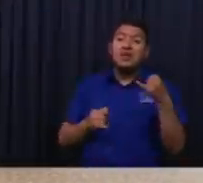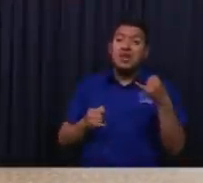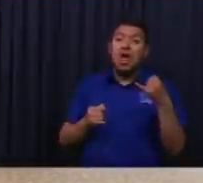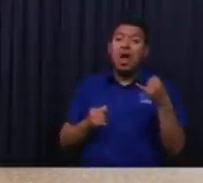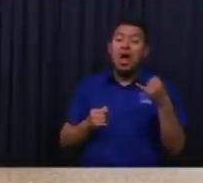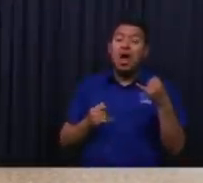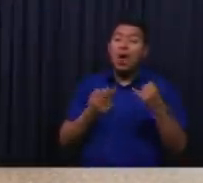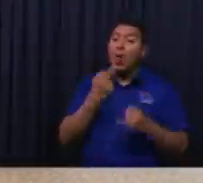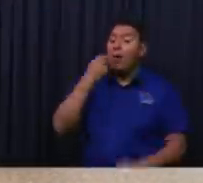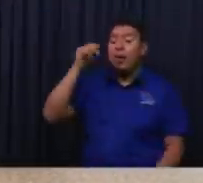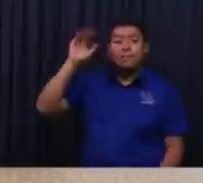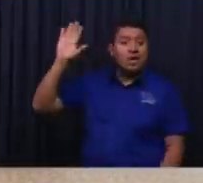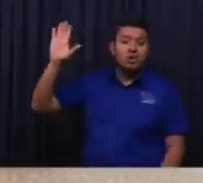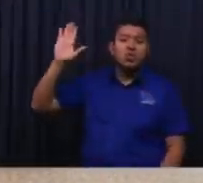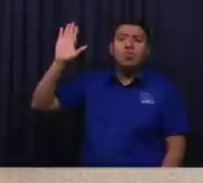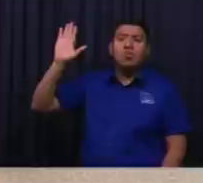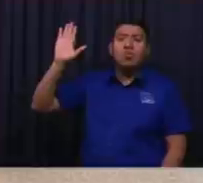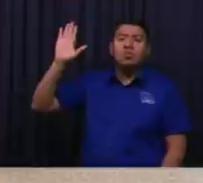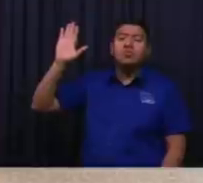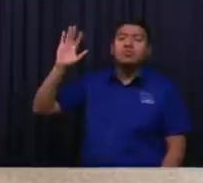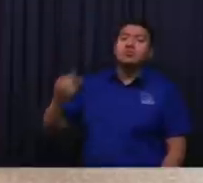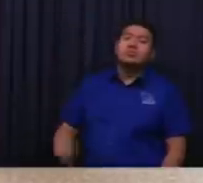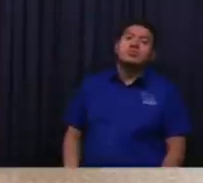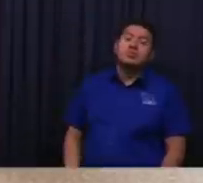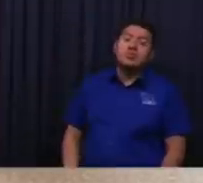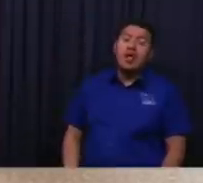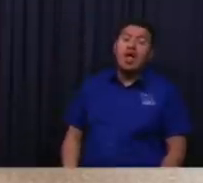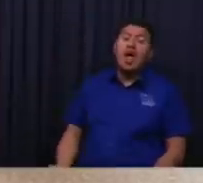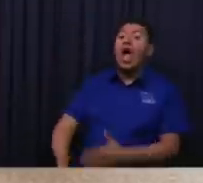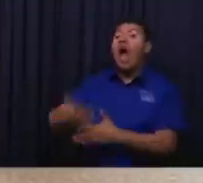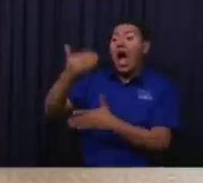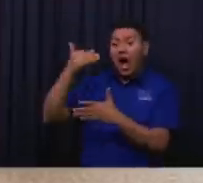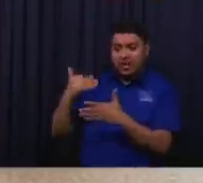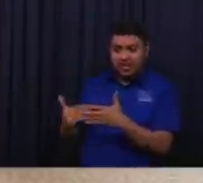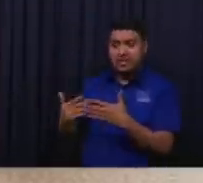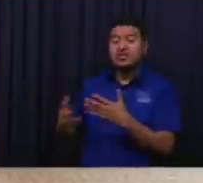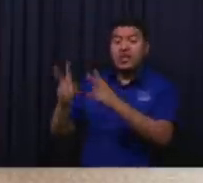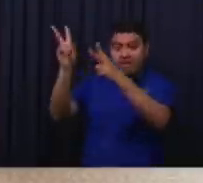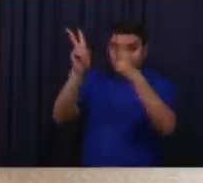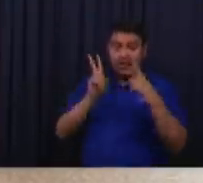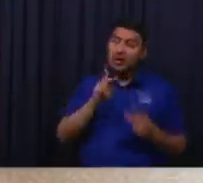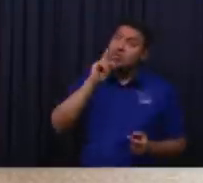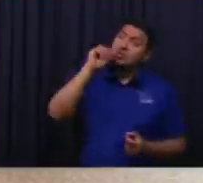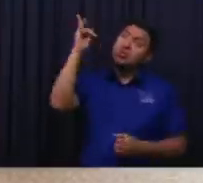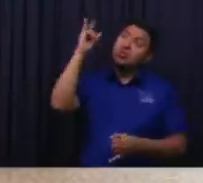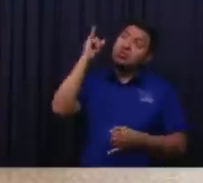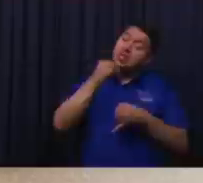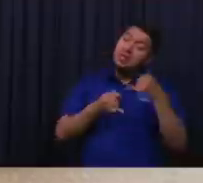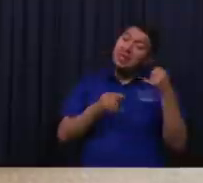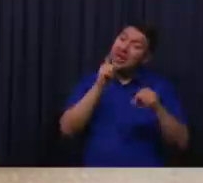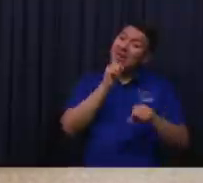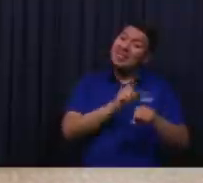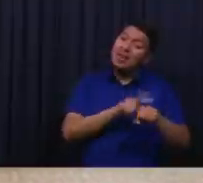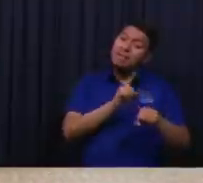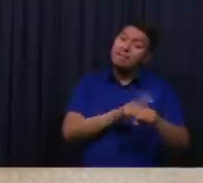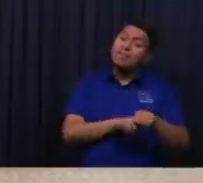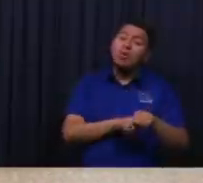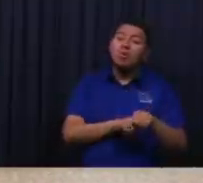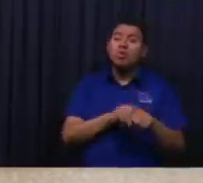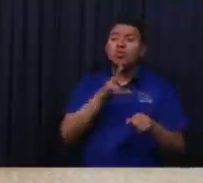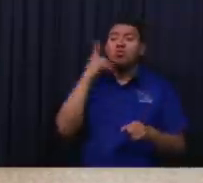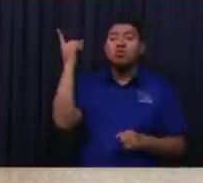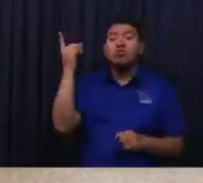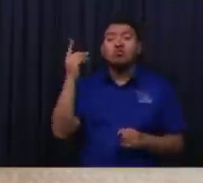el pacto, como que antes de que venga el Señor, antes que se terminen los tiempos, como que Dios